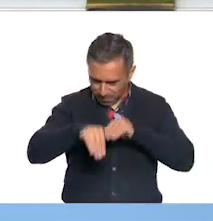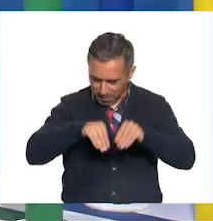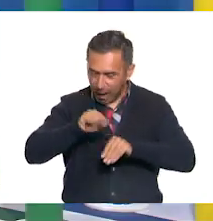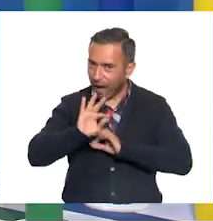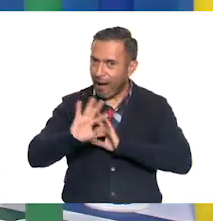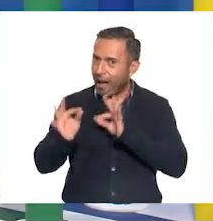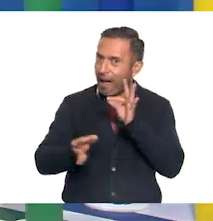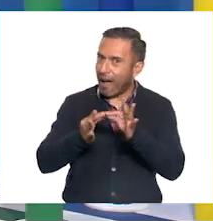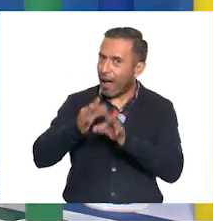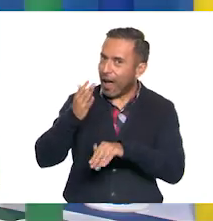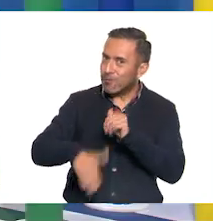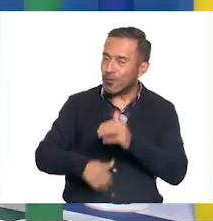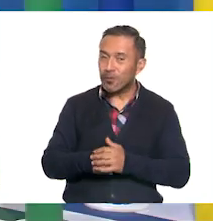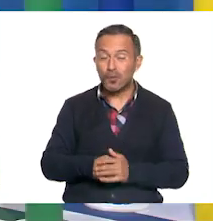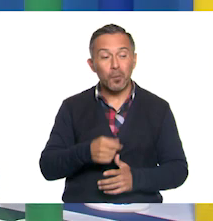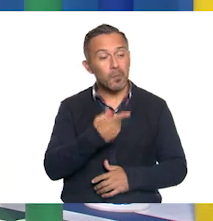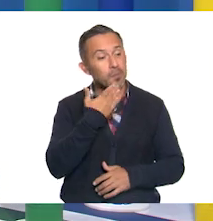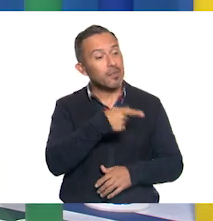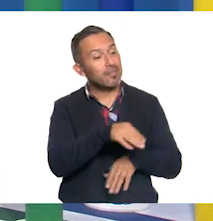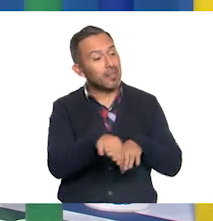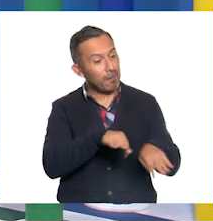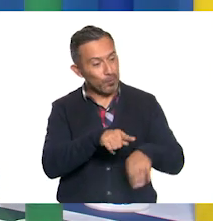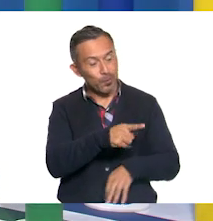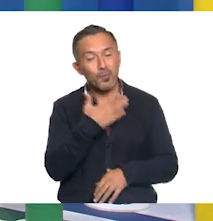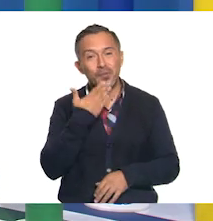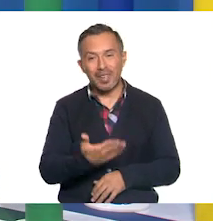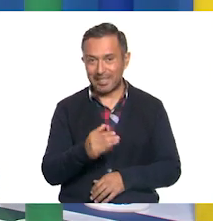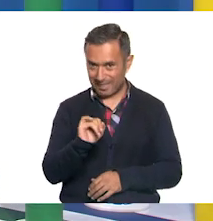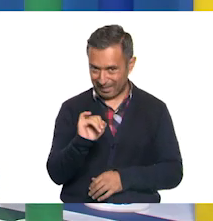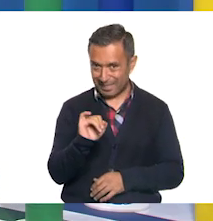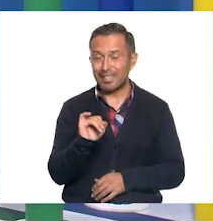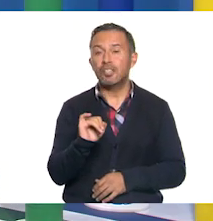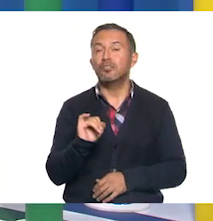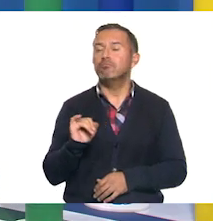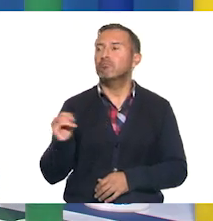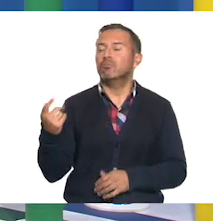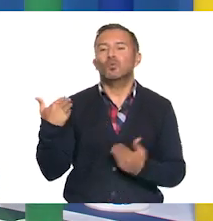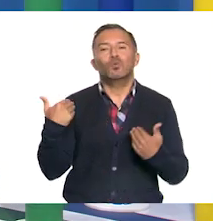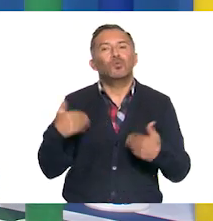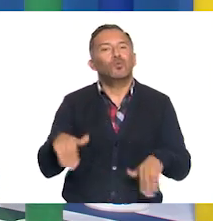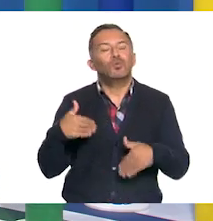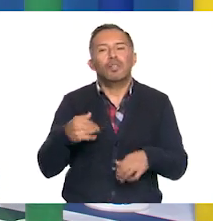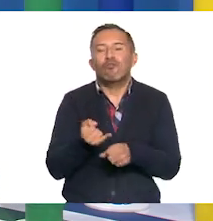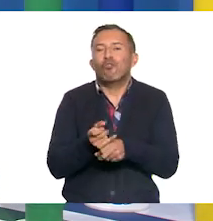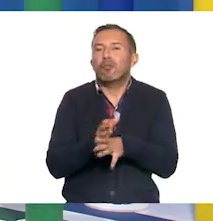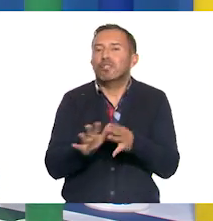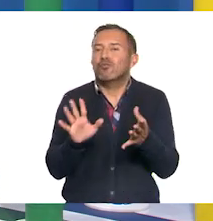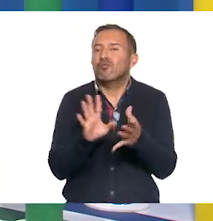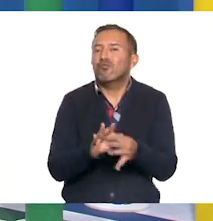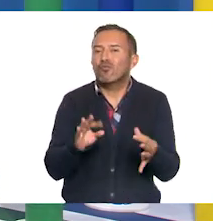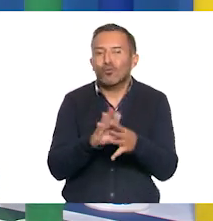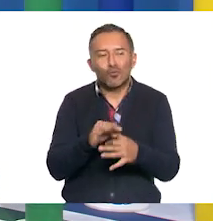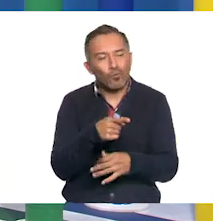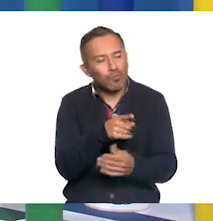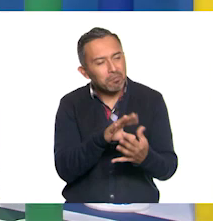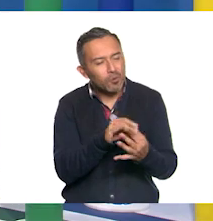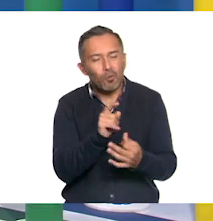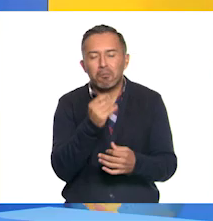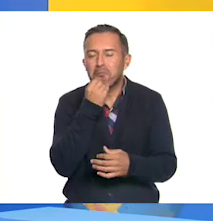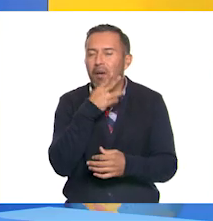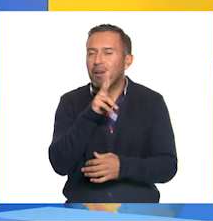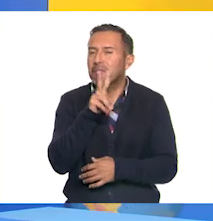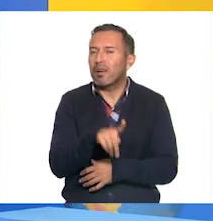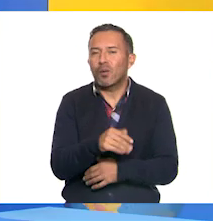rompecabezas. Excelente trabajo, Ale. Sí, nos fue de gran utilidad la información que nos compartiste, de verdad.